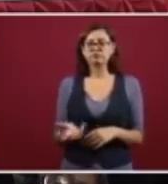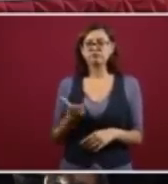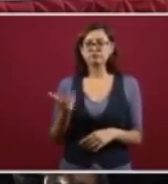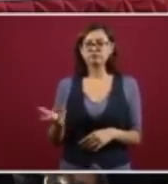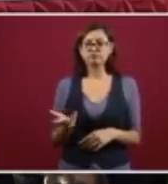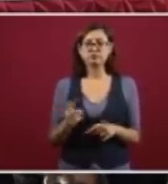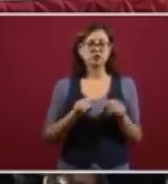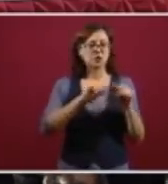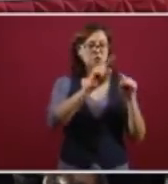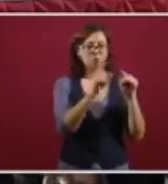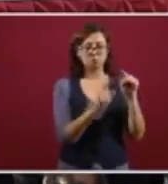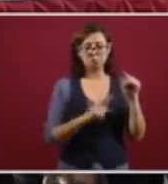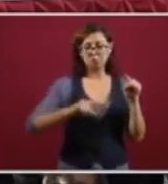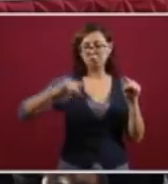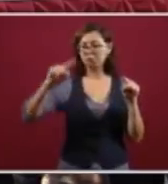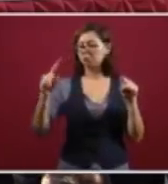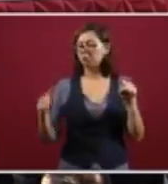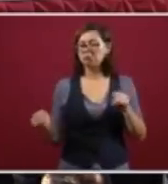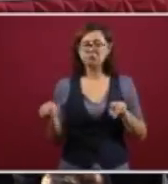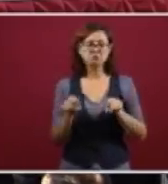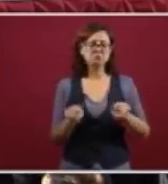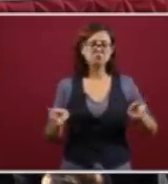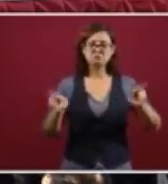la curva iba a ser muy muy muy parecida.